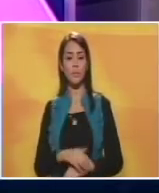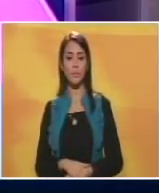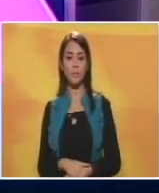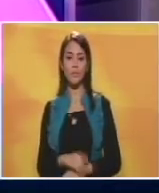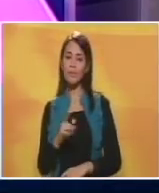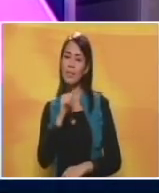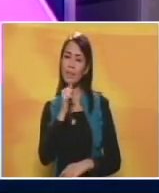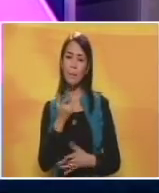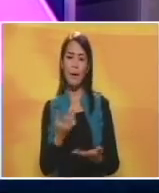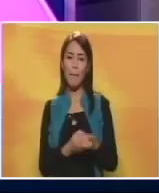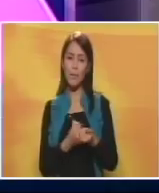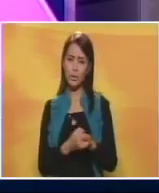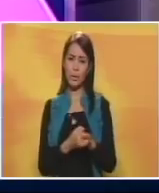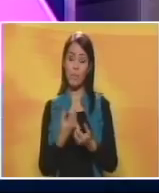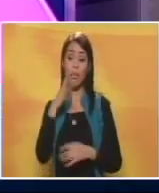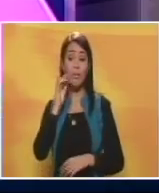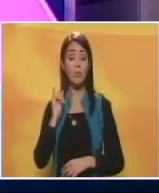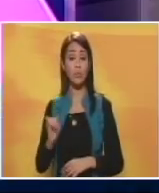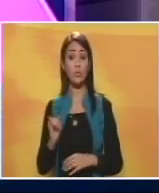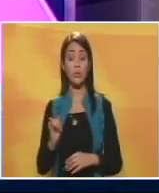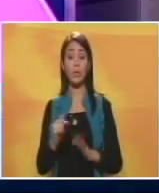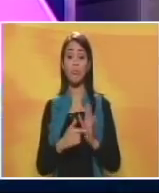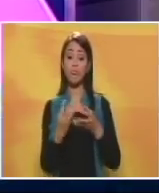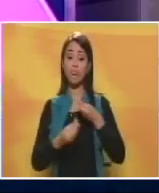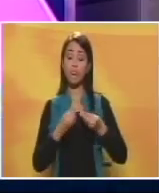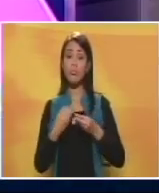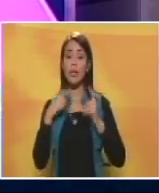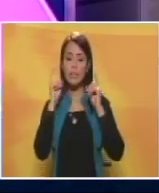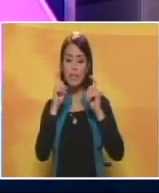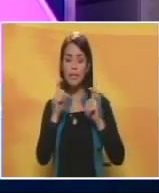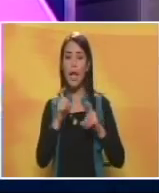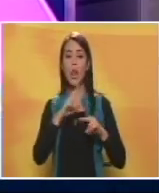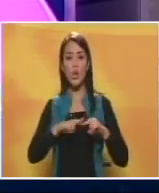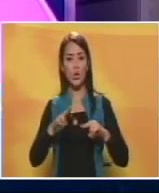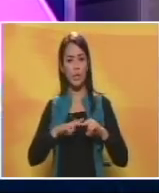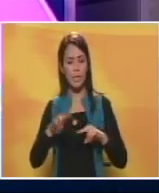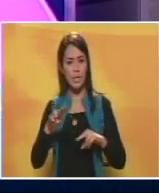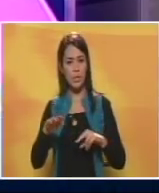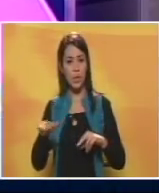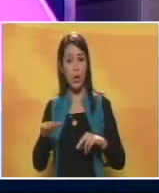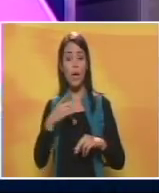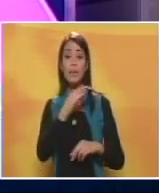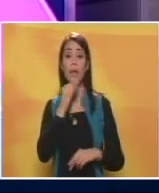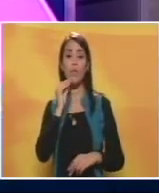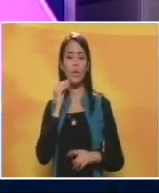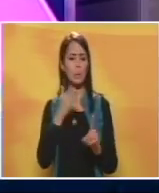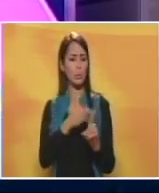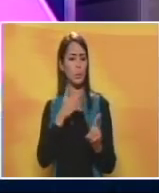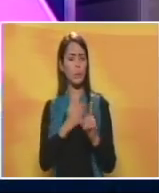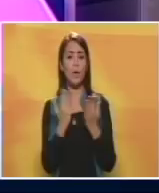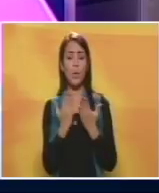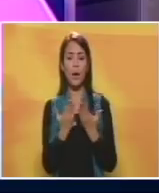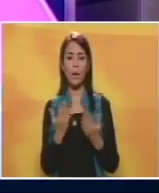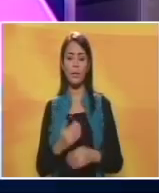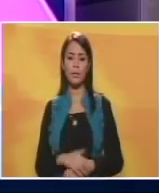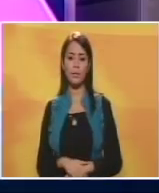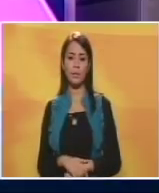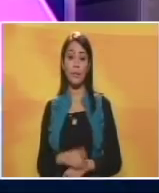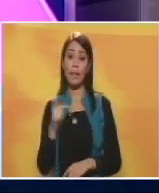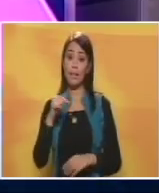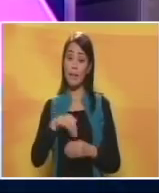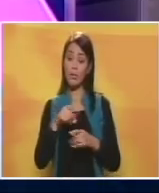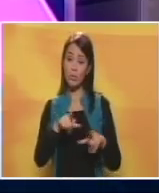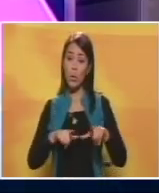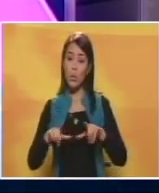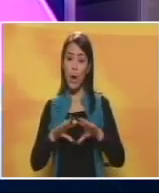El denunciar estas situaciones les enseñará a los niños y adolescentes que el maltrato escolar y una vida de zozobra dentro de